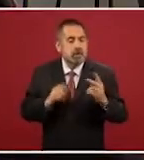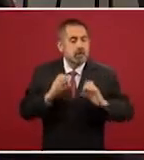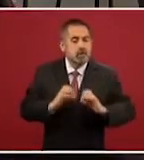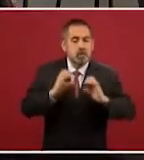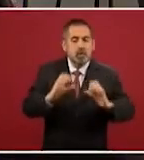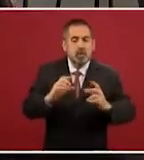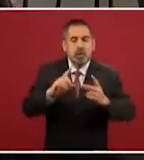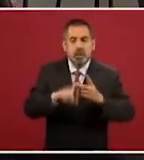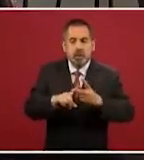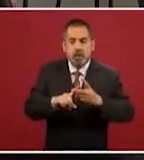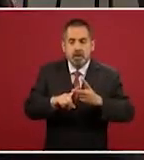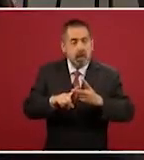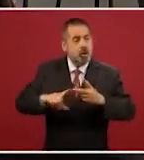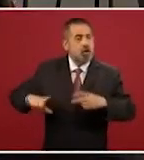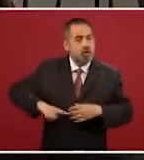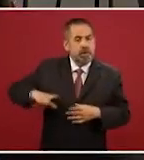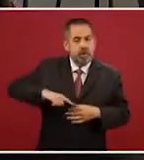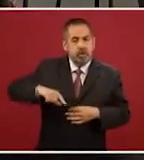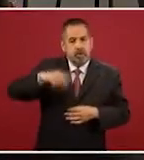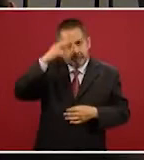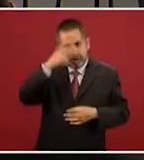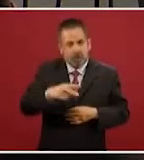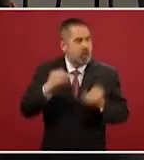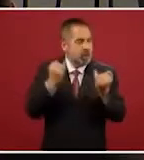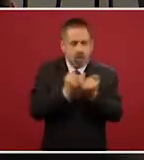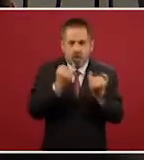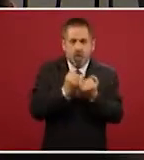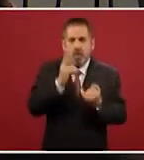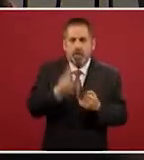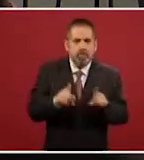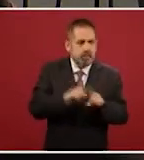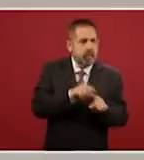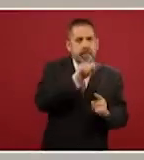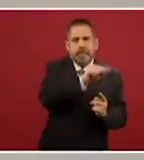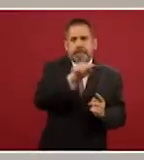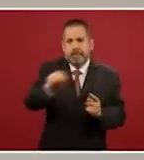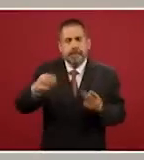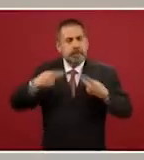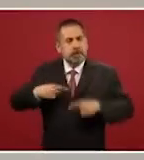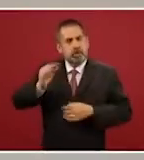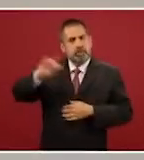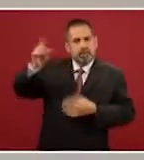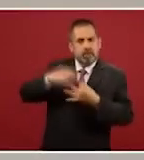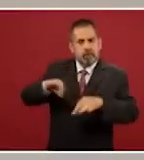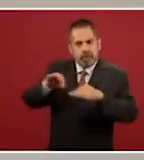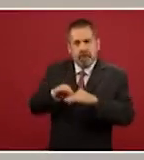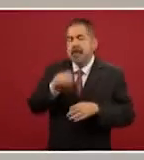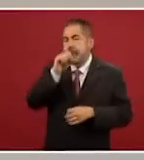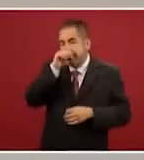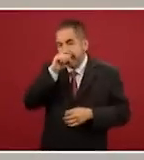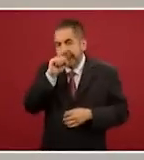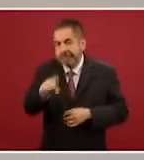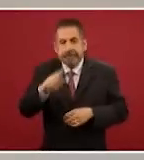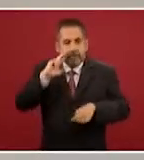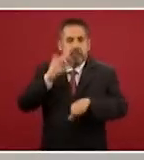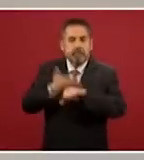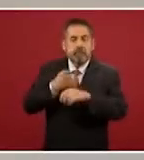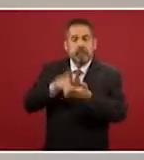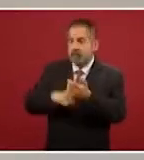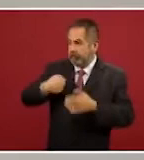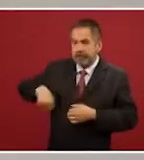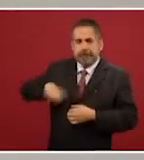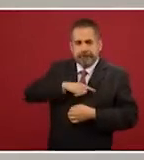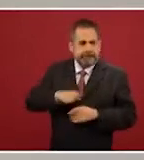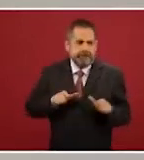a el jefe del estado igual que otro personal estratégico y eso también es responsabilidad nuestra